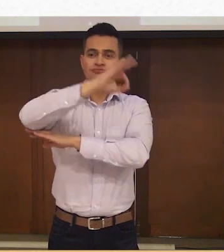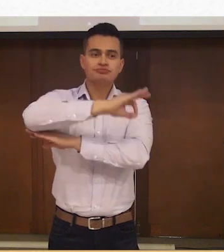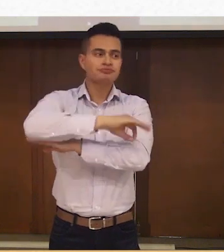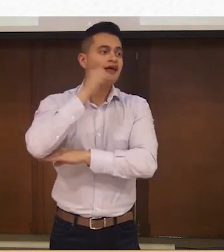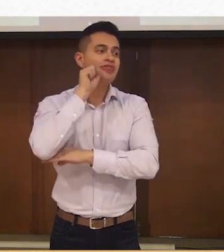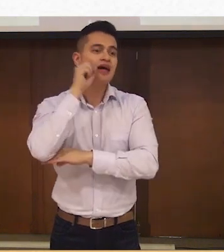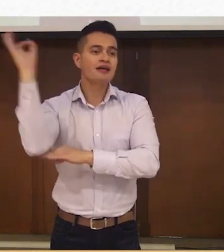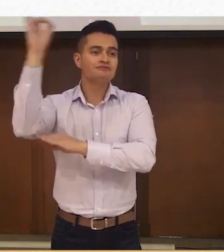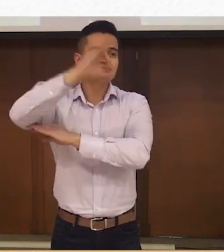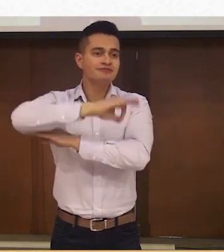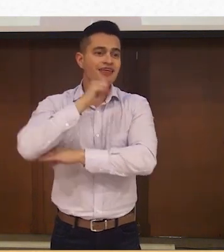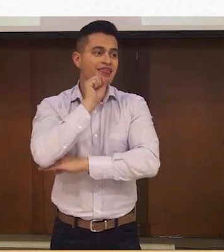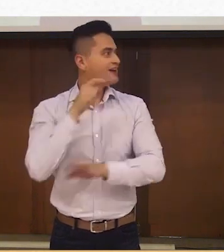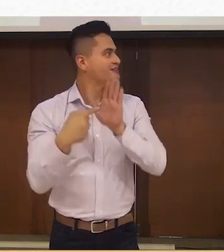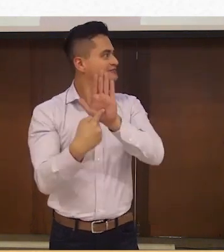Allí está.